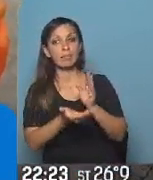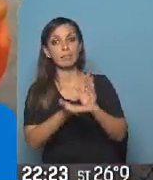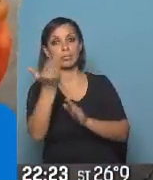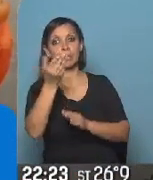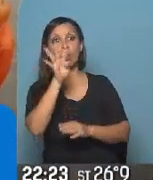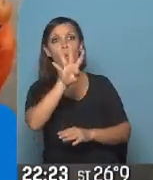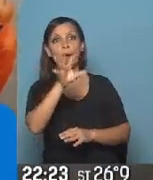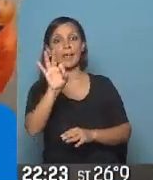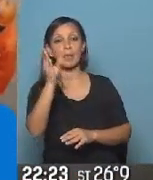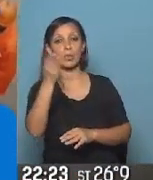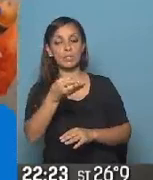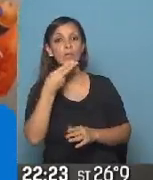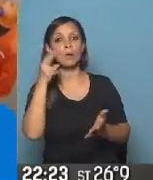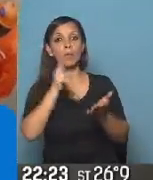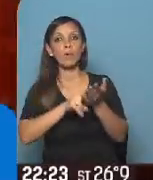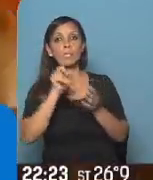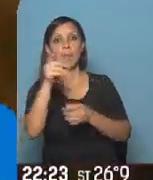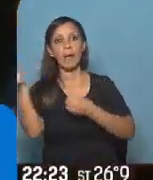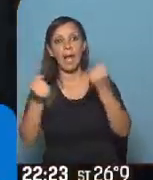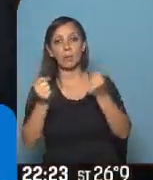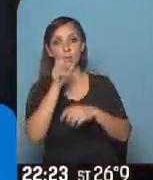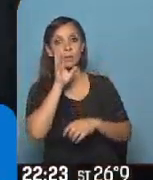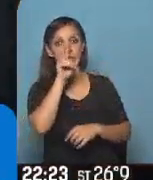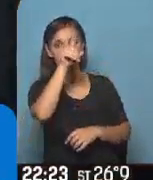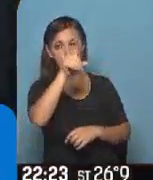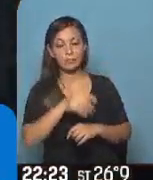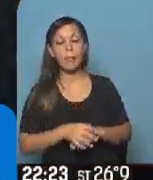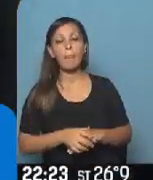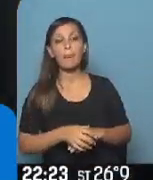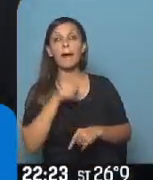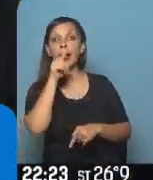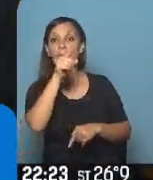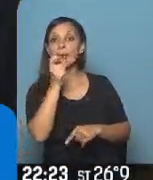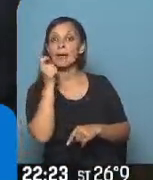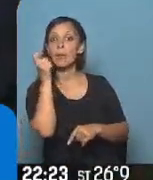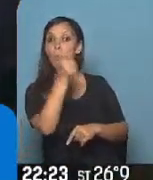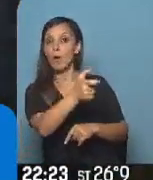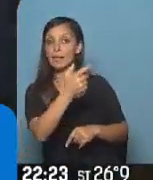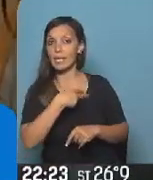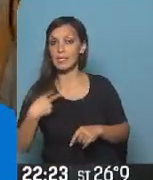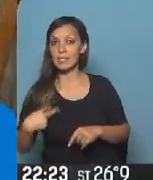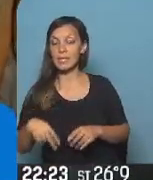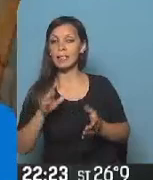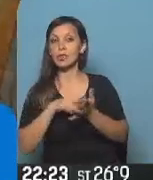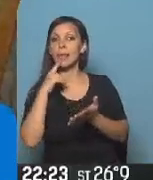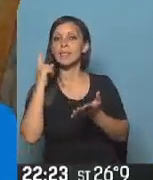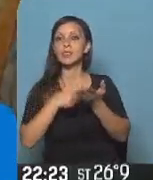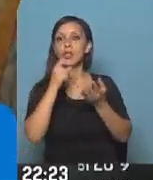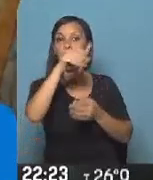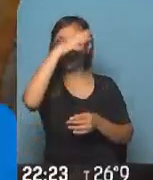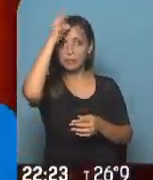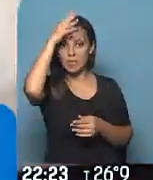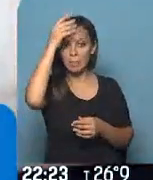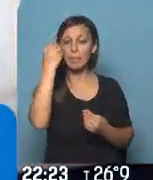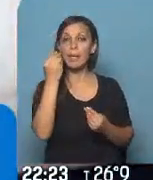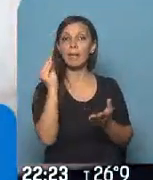40% a los autos de origen norteamericano. Arancel, que fue la respuesta china a la decisión previa de la administración Trump de